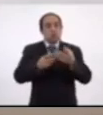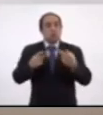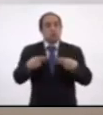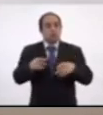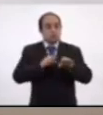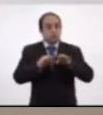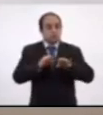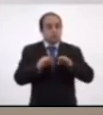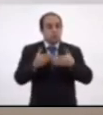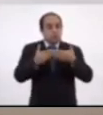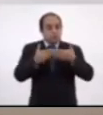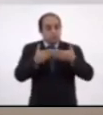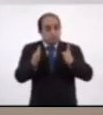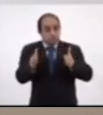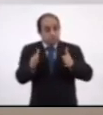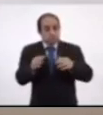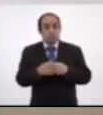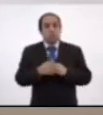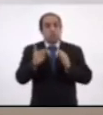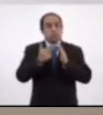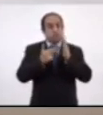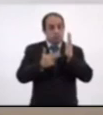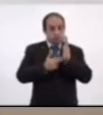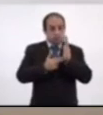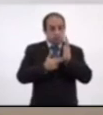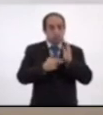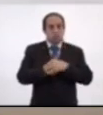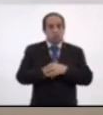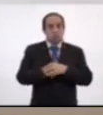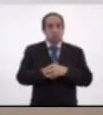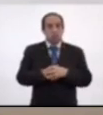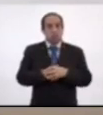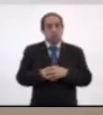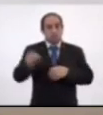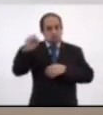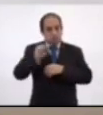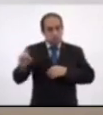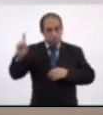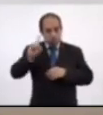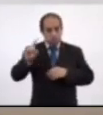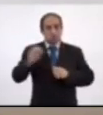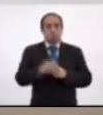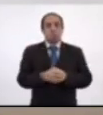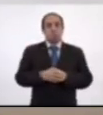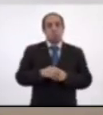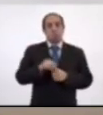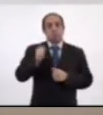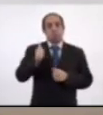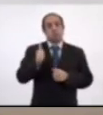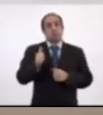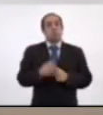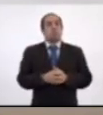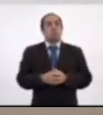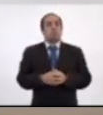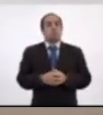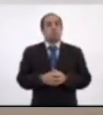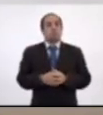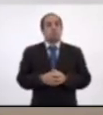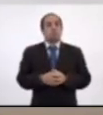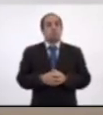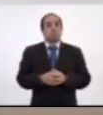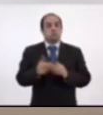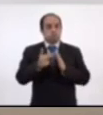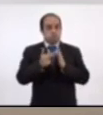la apertura de horarios para fines de semana y otro tipo de